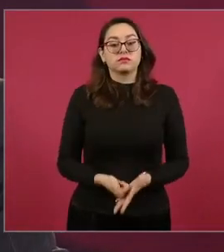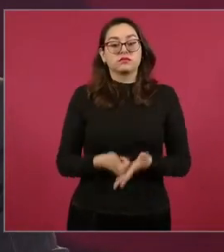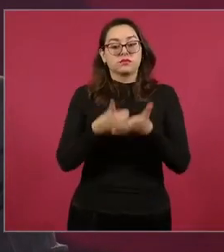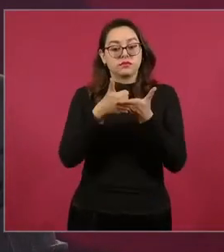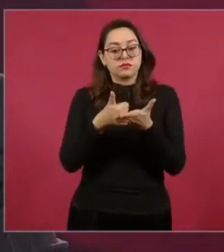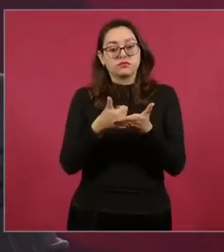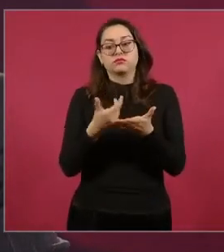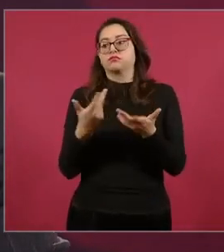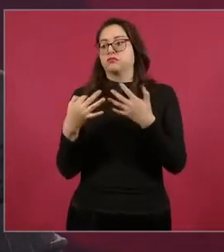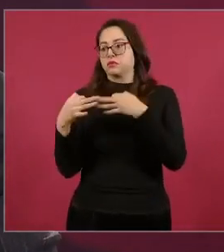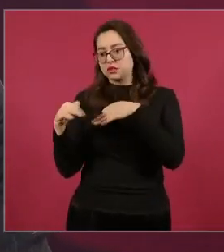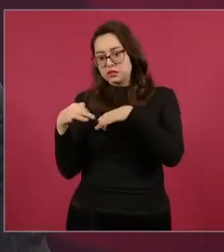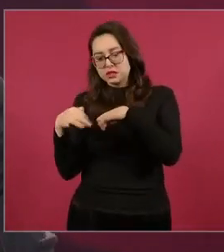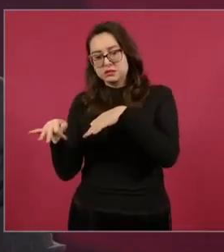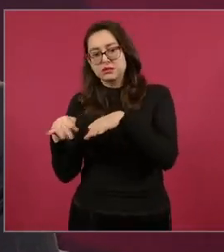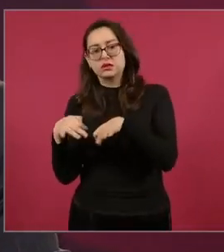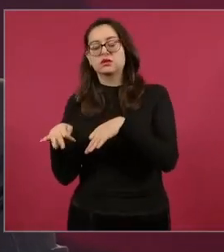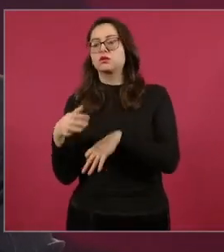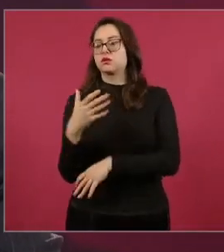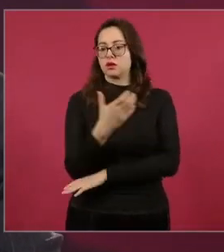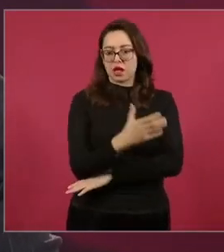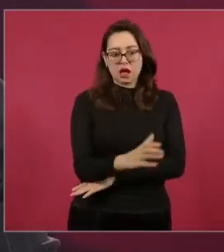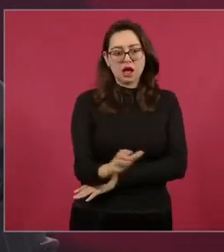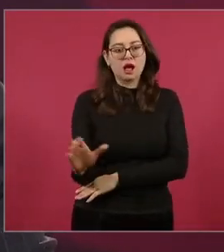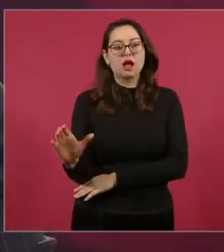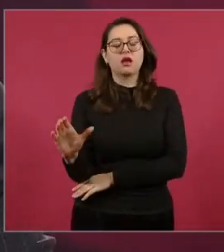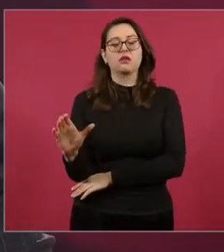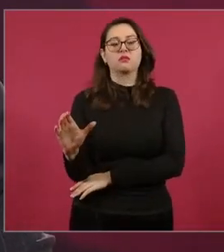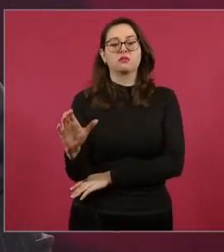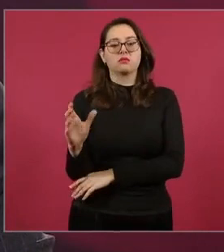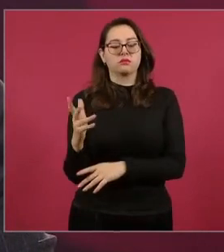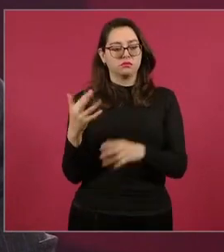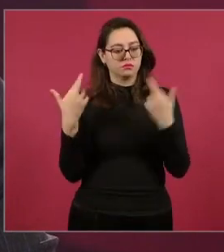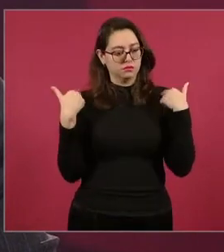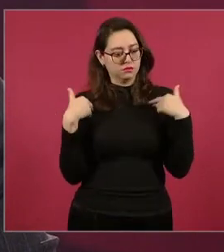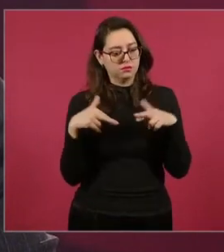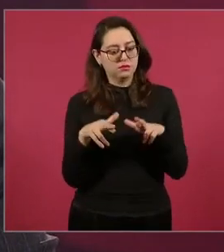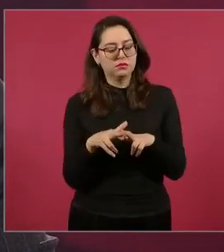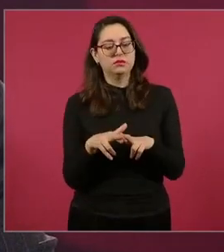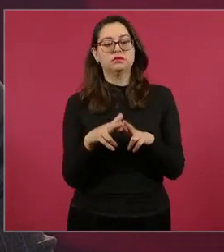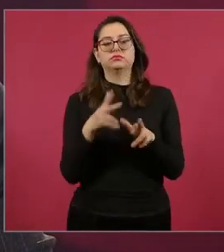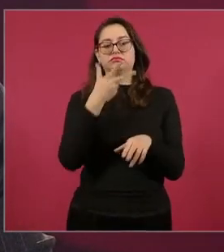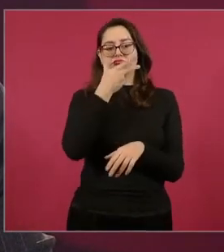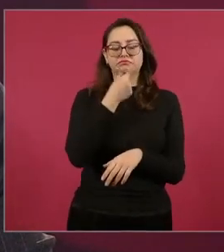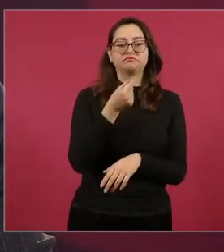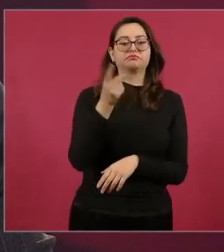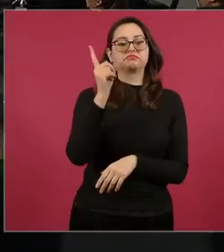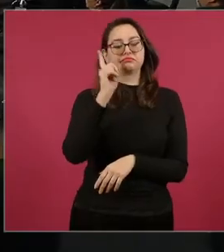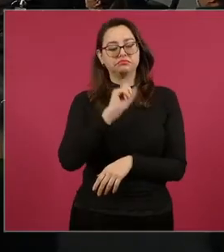los obreros, los campesinos, los maestros, maestras,